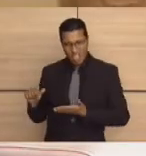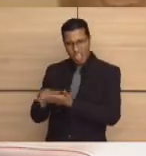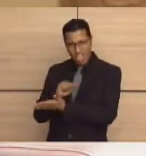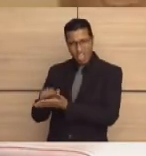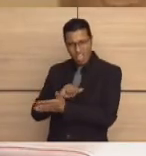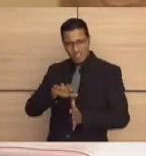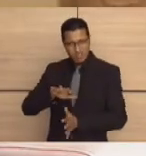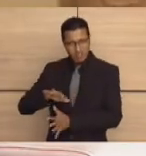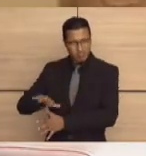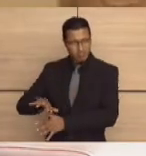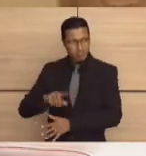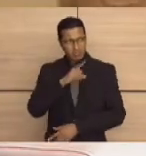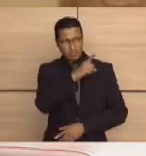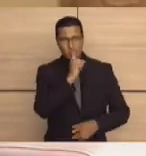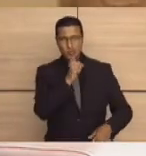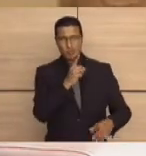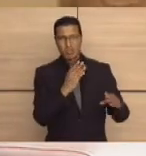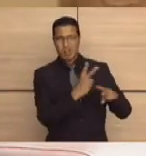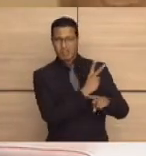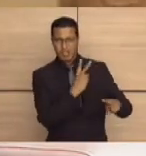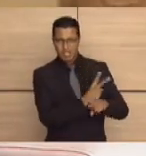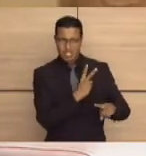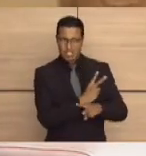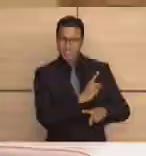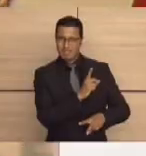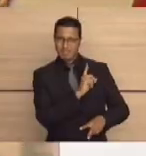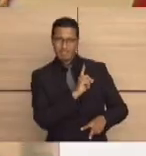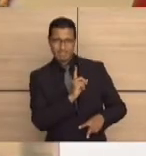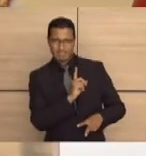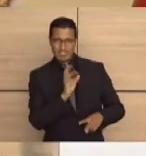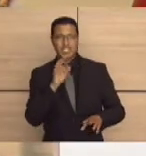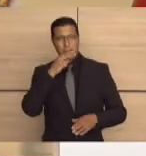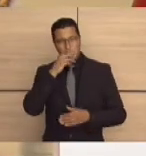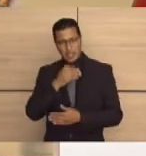quitar con la violencia, y que nuestros niños y niñas